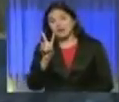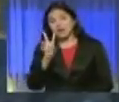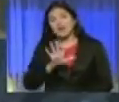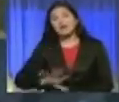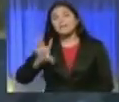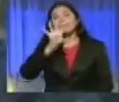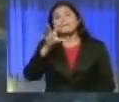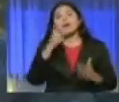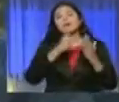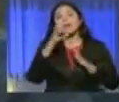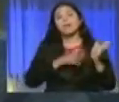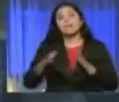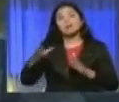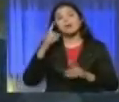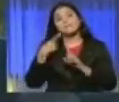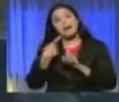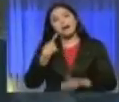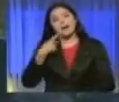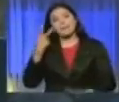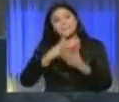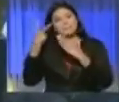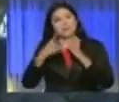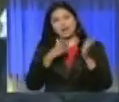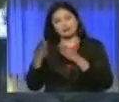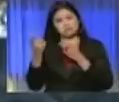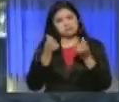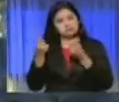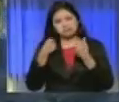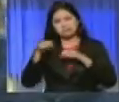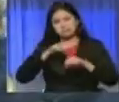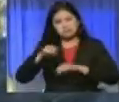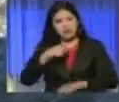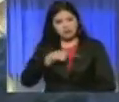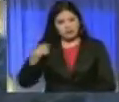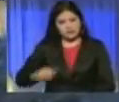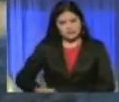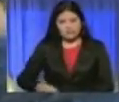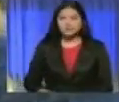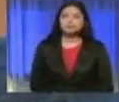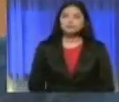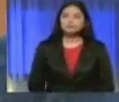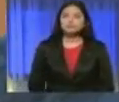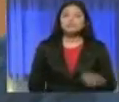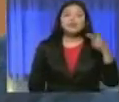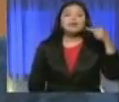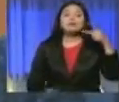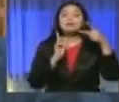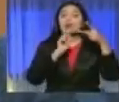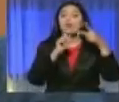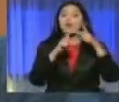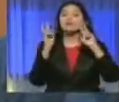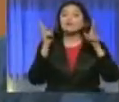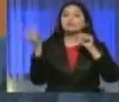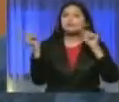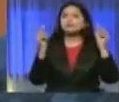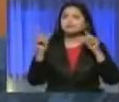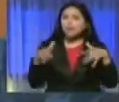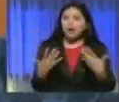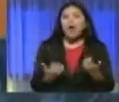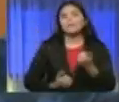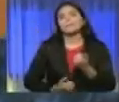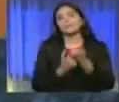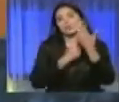patria de Venezuela. Otro de los temas, presidente, que tuvimos en esta intensa jornada de trabajo tuvo que ver con el respaldo a la agenda